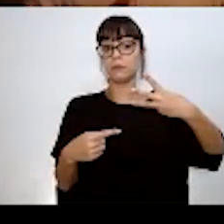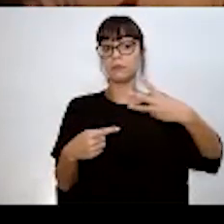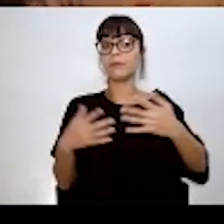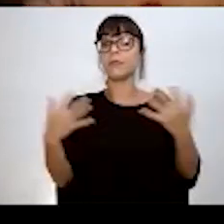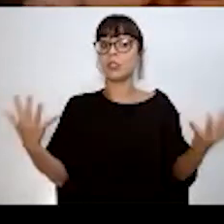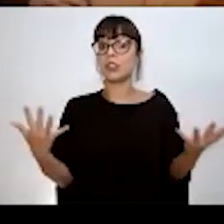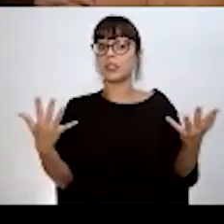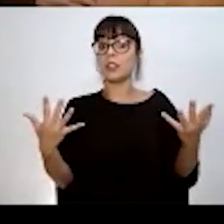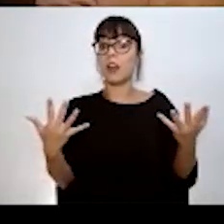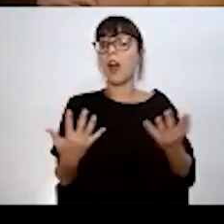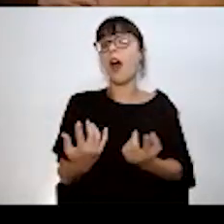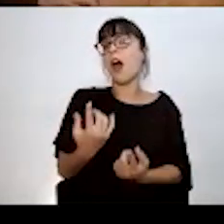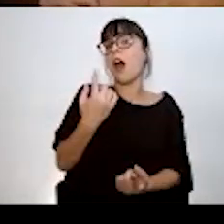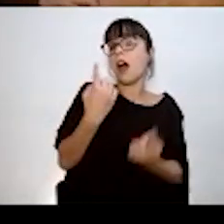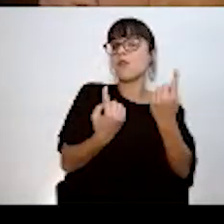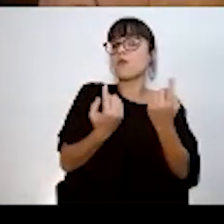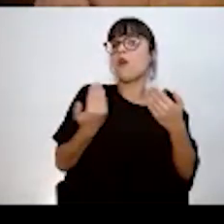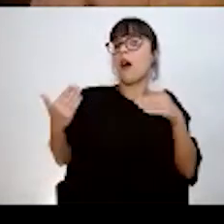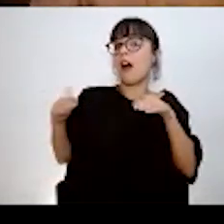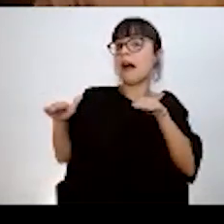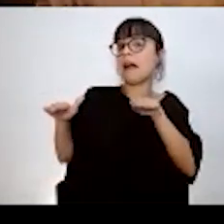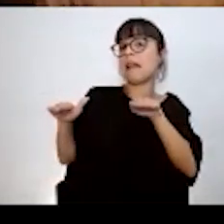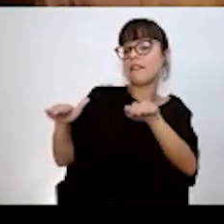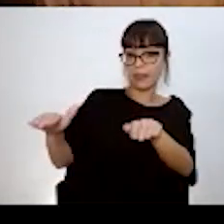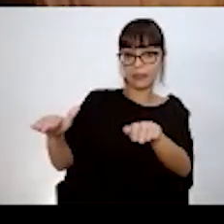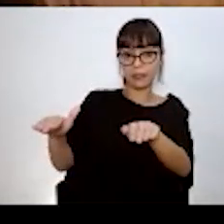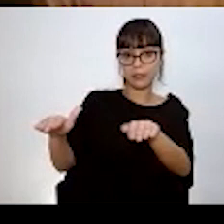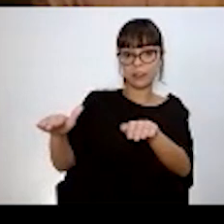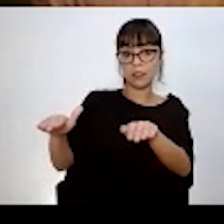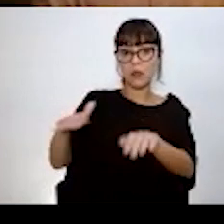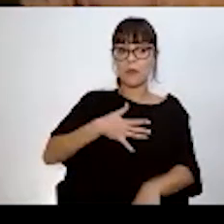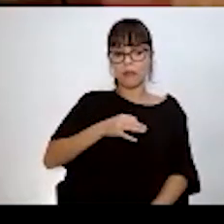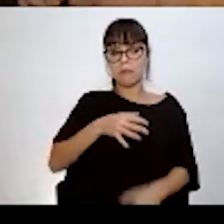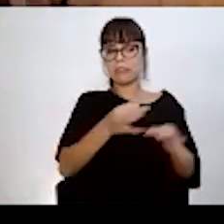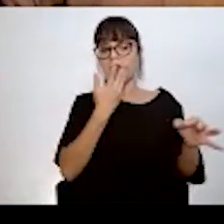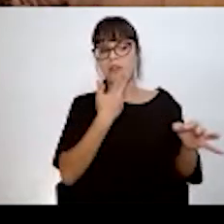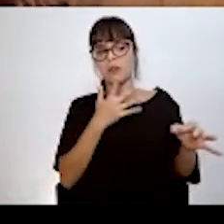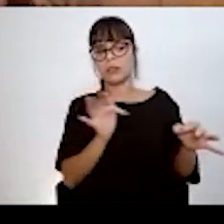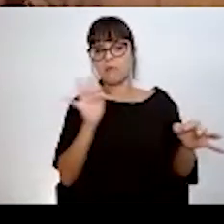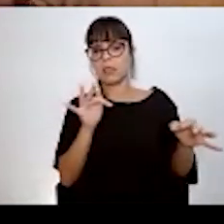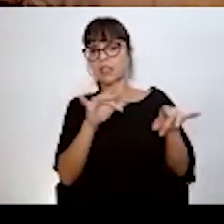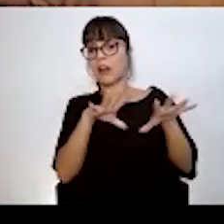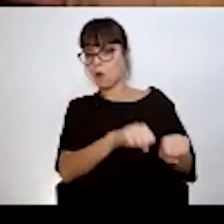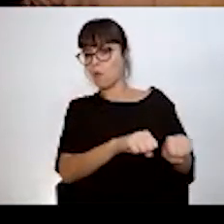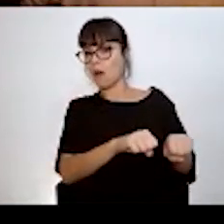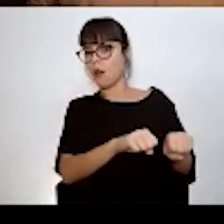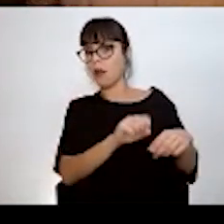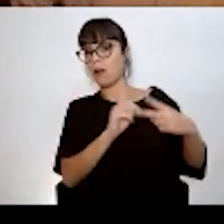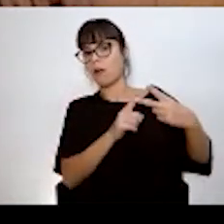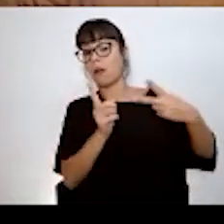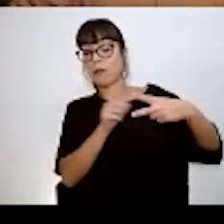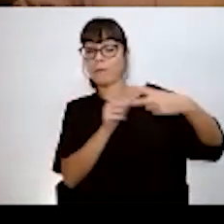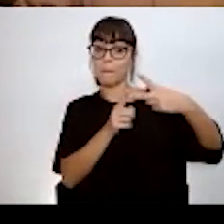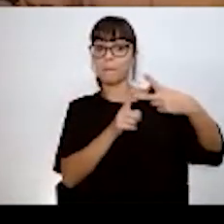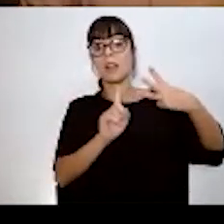tiempo o se pueden dar en el caso de conocimiento y colonización que luego se prolonguen más adelante y se